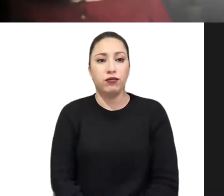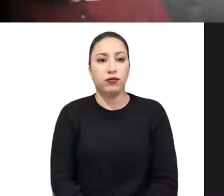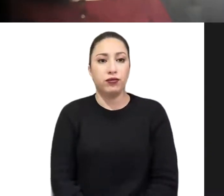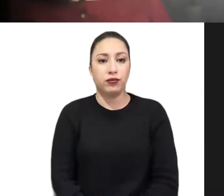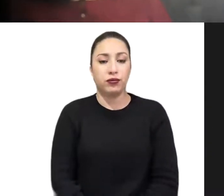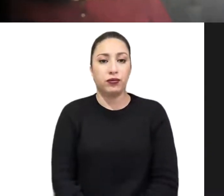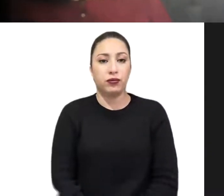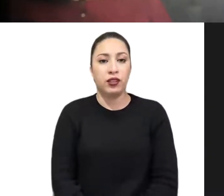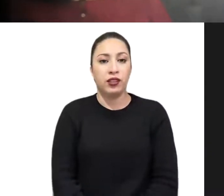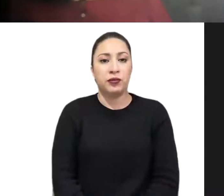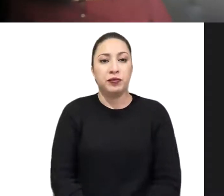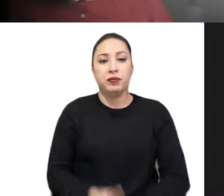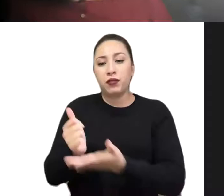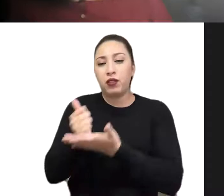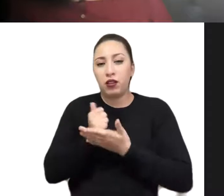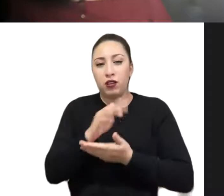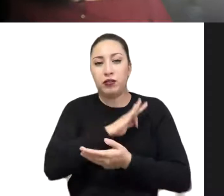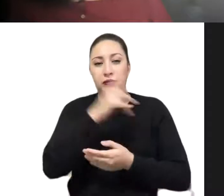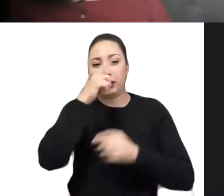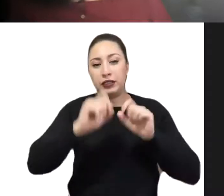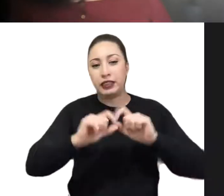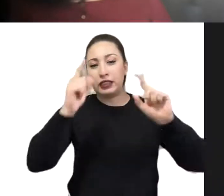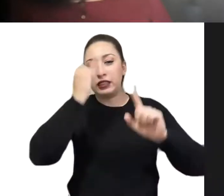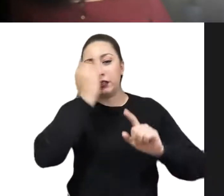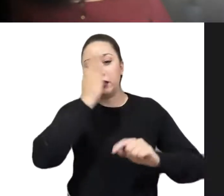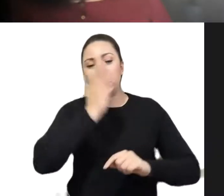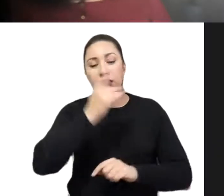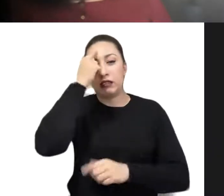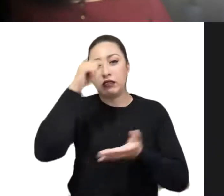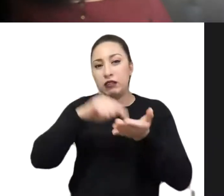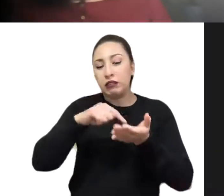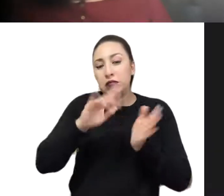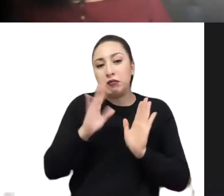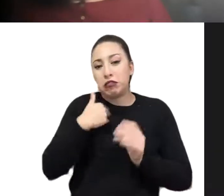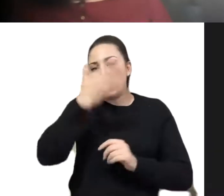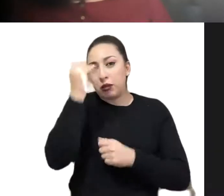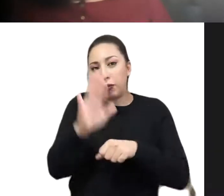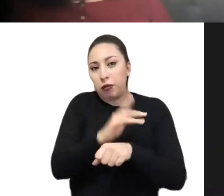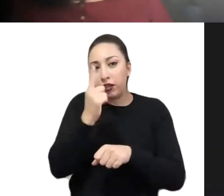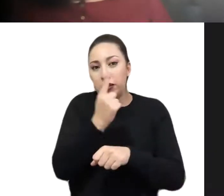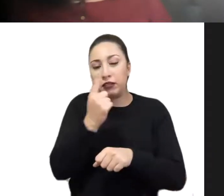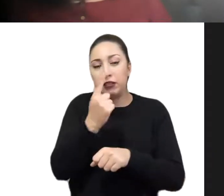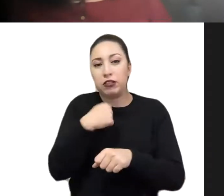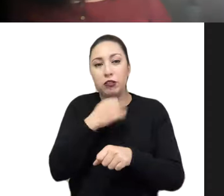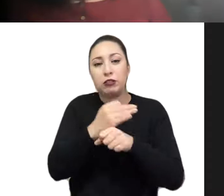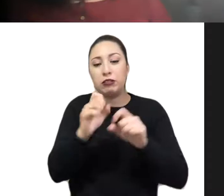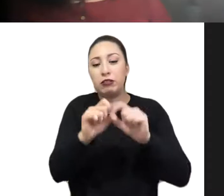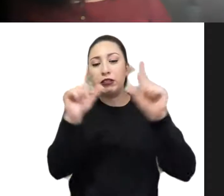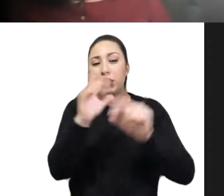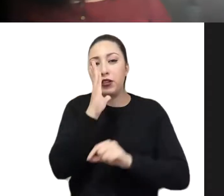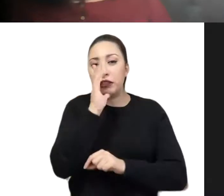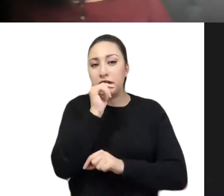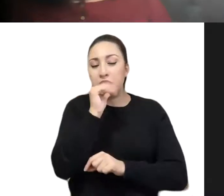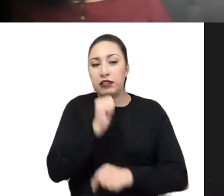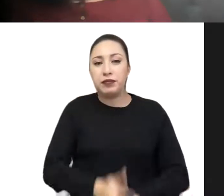Sí, si me pudieran ayudar a proyectarla porque por alguna desconocida razón mi computadora no me permite, me